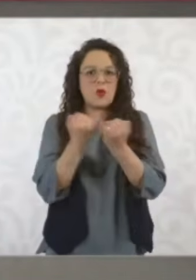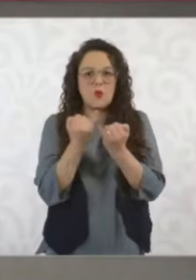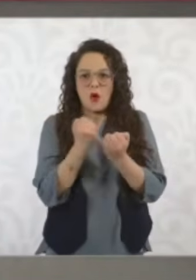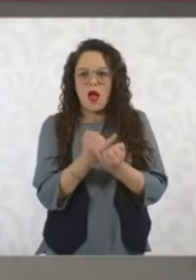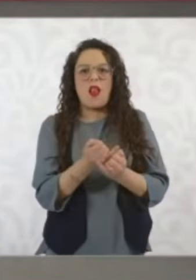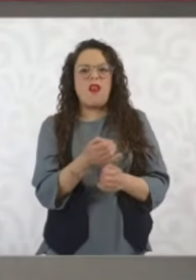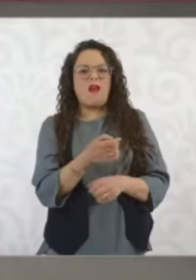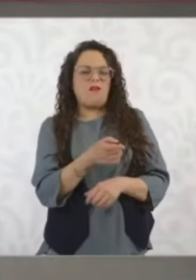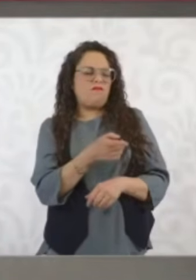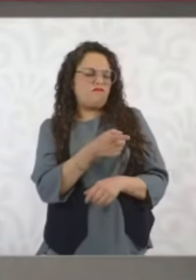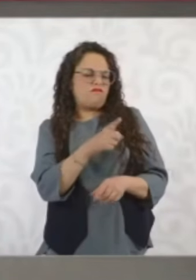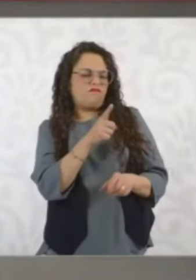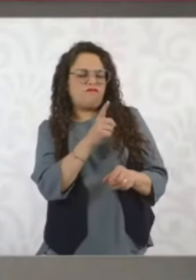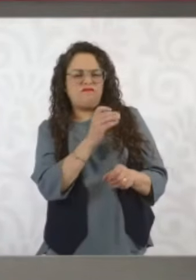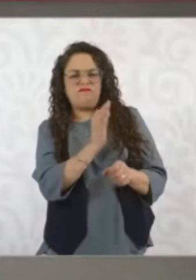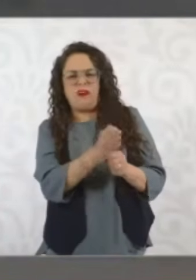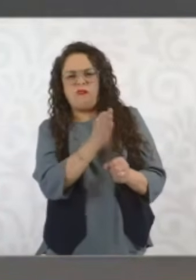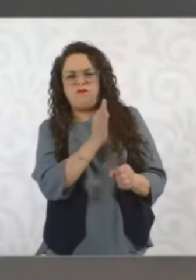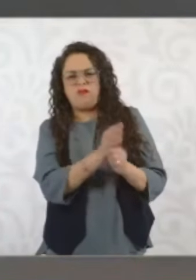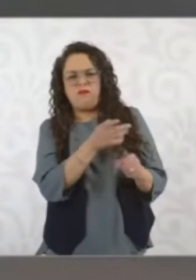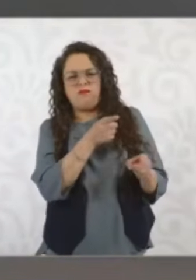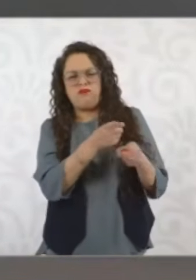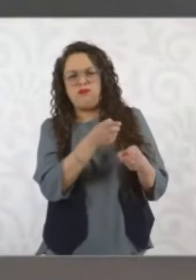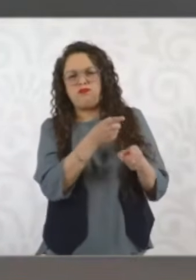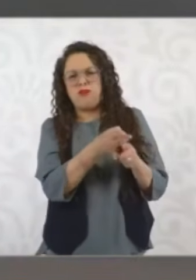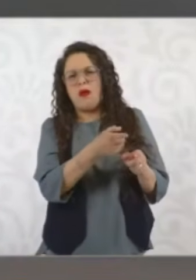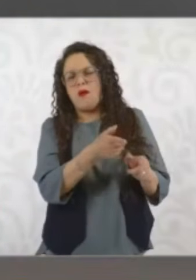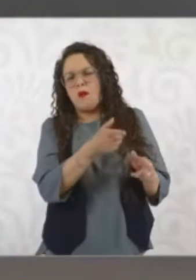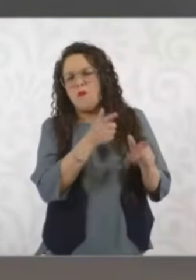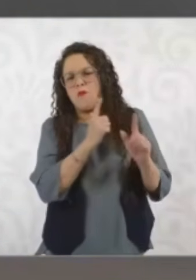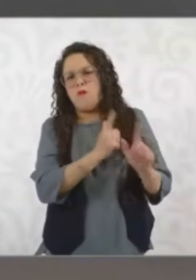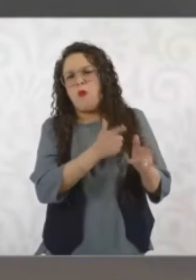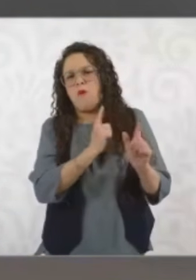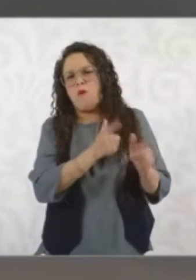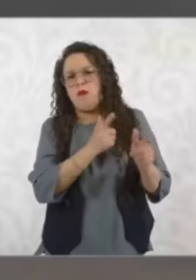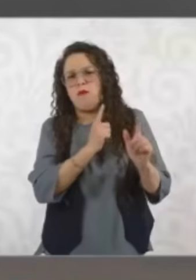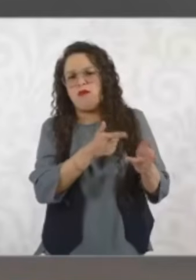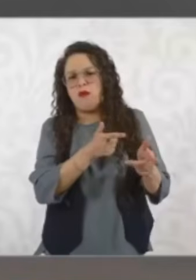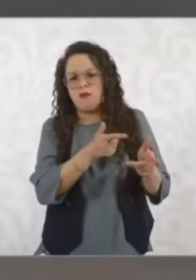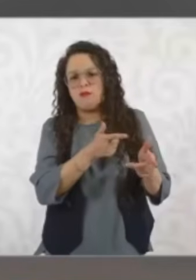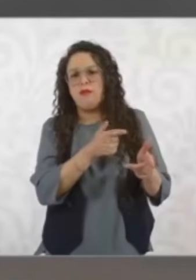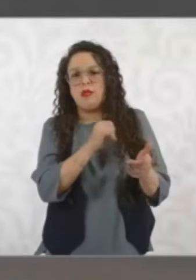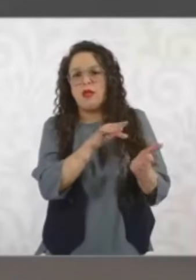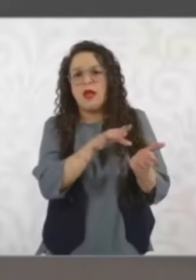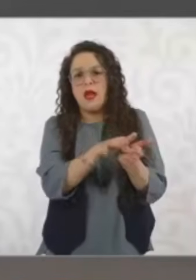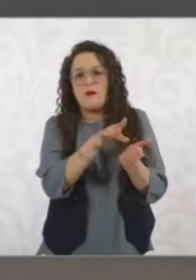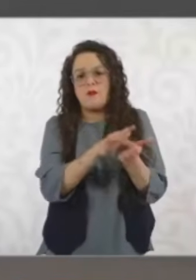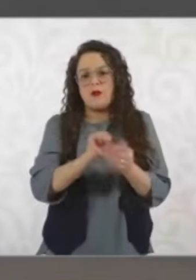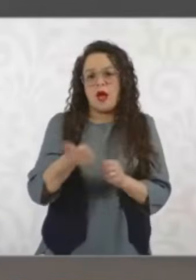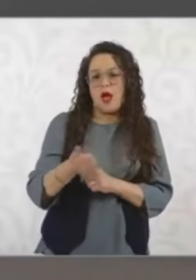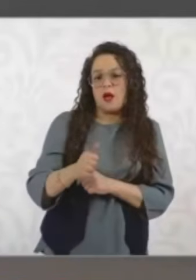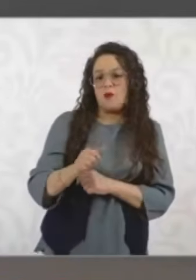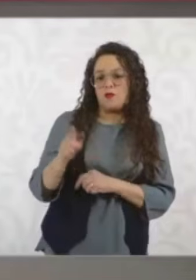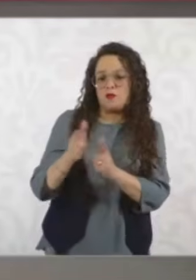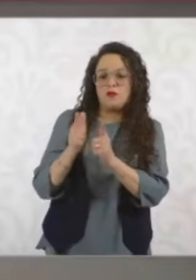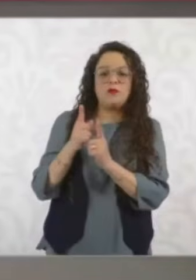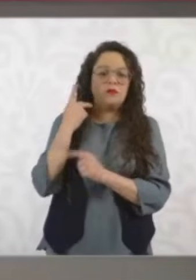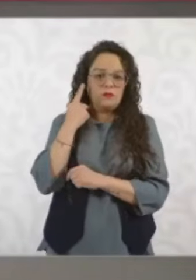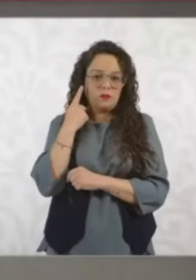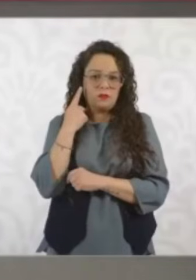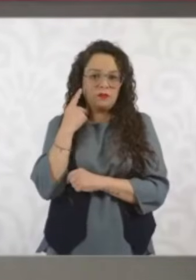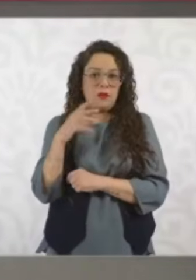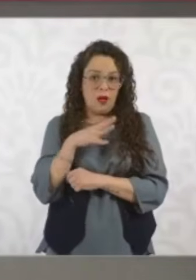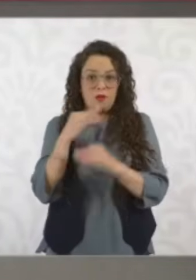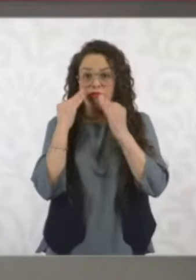burlón, generando su propio contenido y expresando apoyo a otras fuerzas políticas con evidencia.